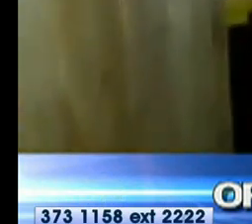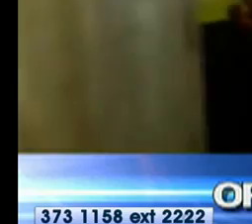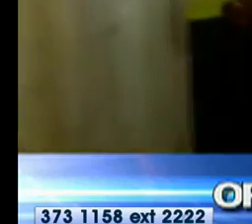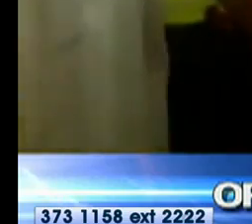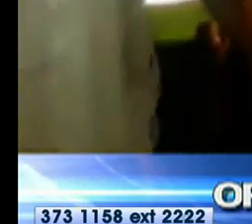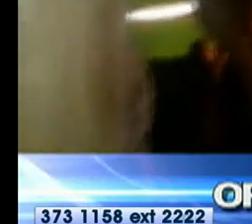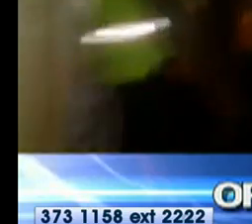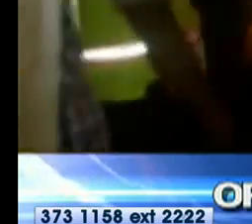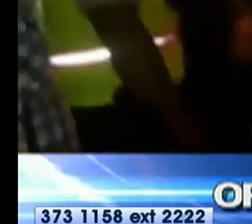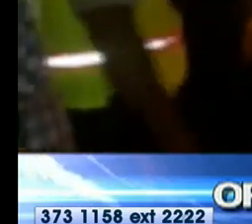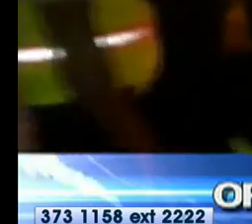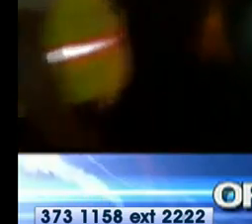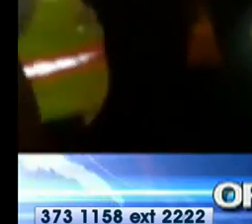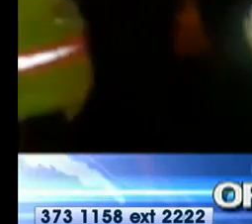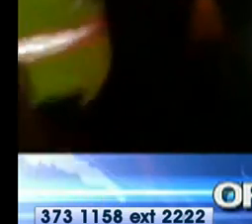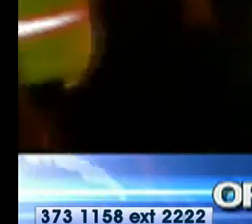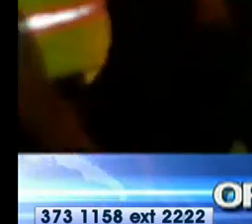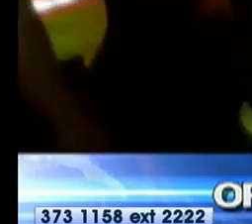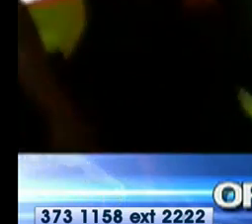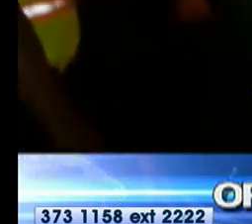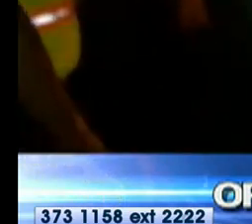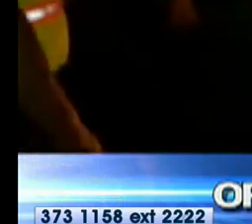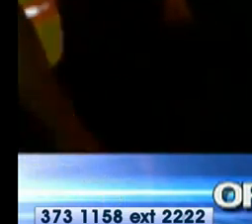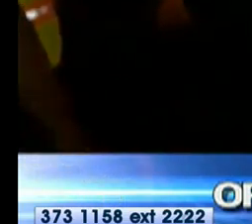ilegal desde Colombia.